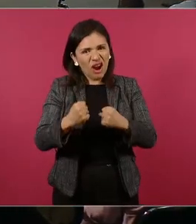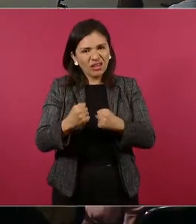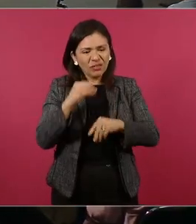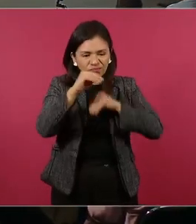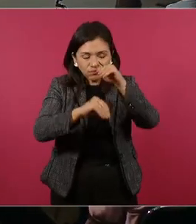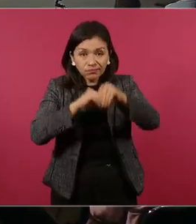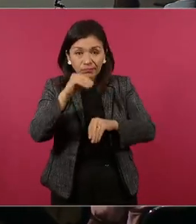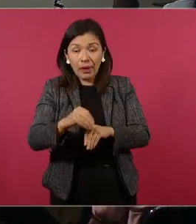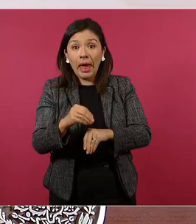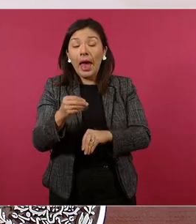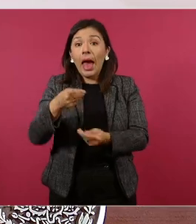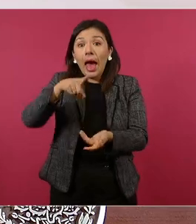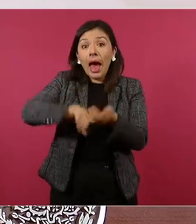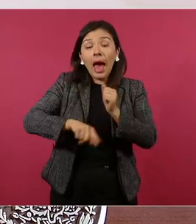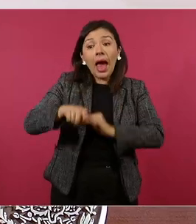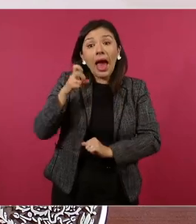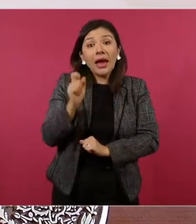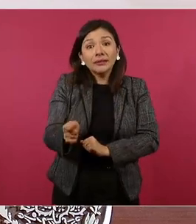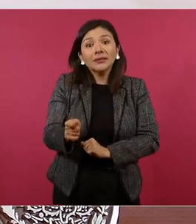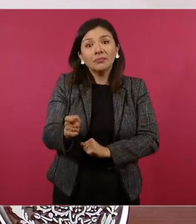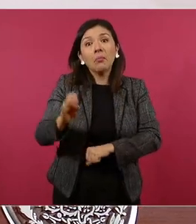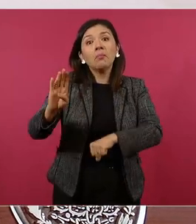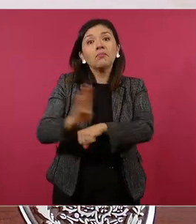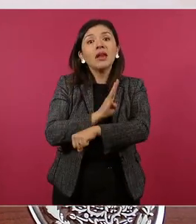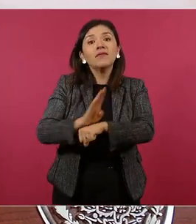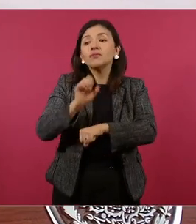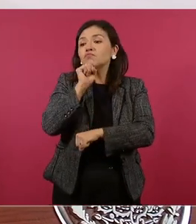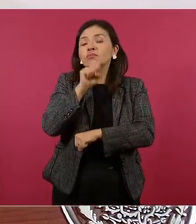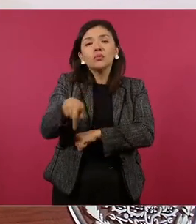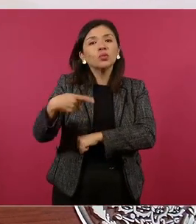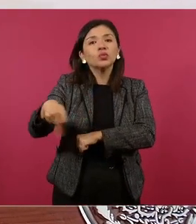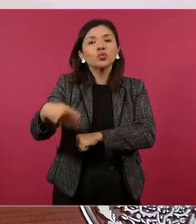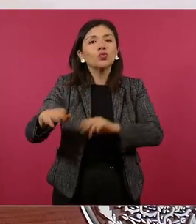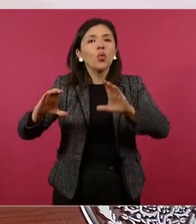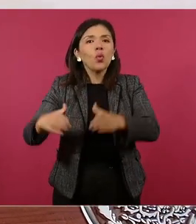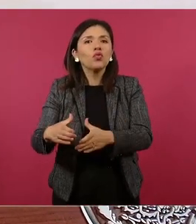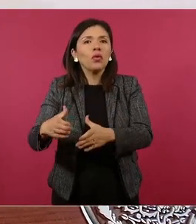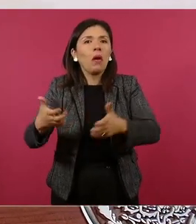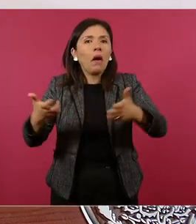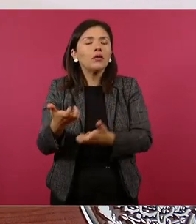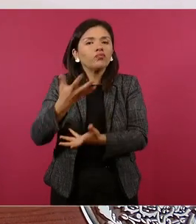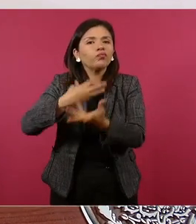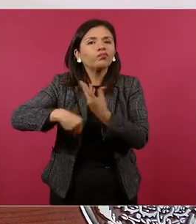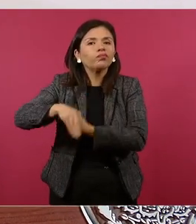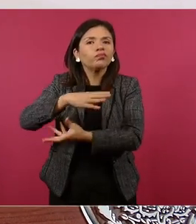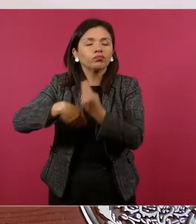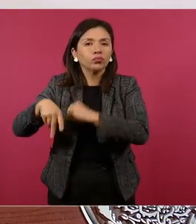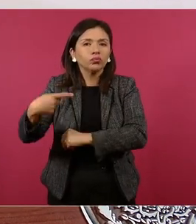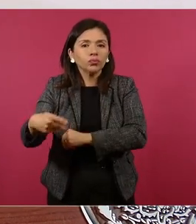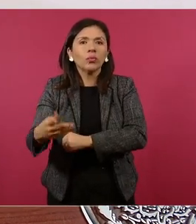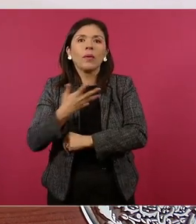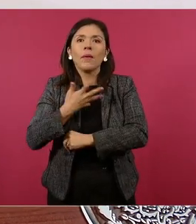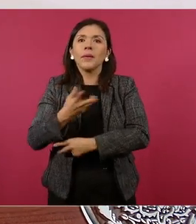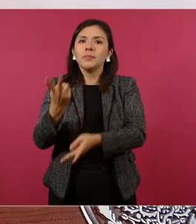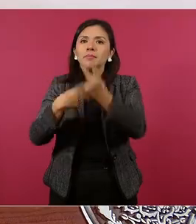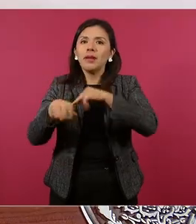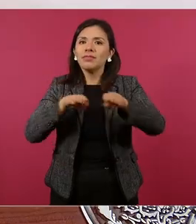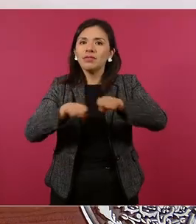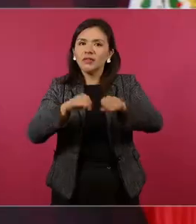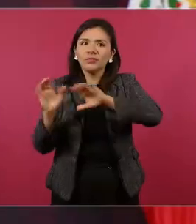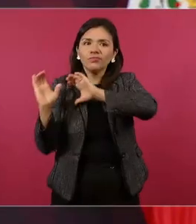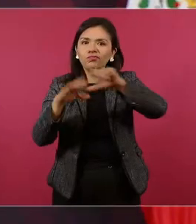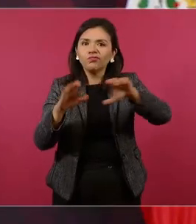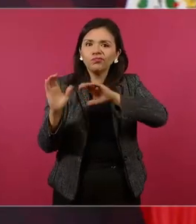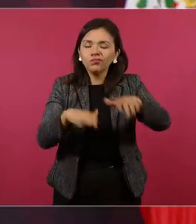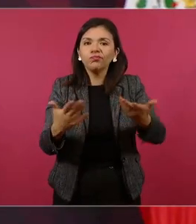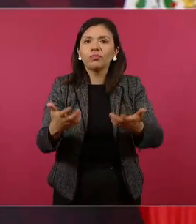beneficio se queda en las comunidades se generan empleos y se